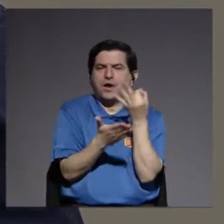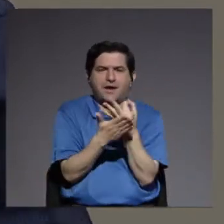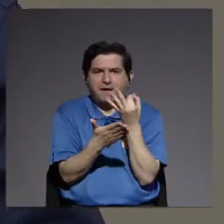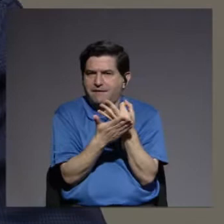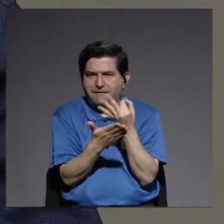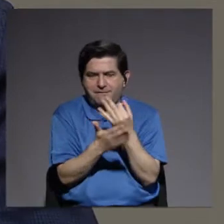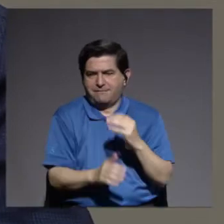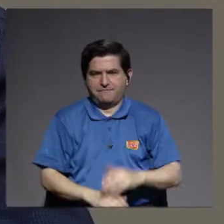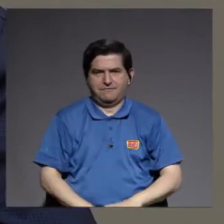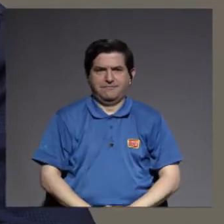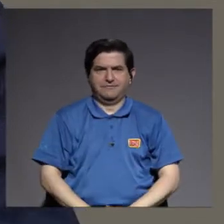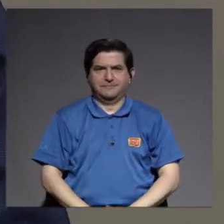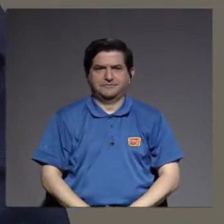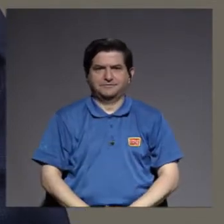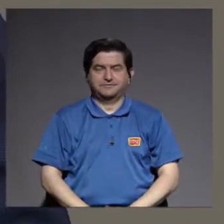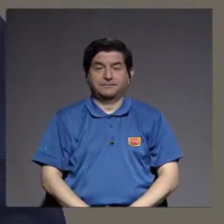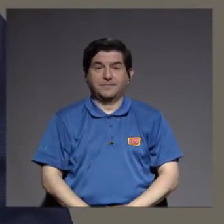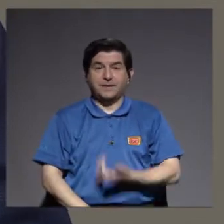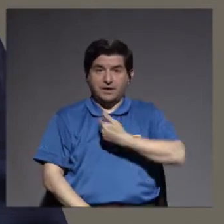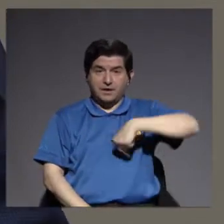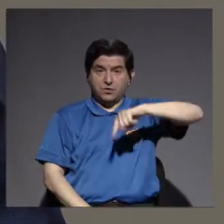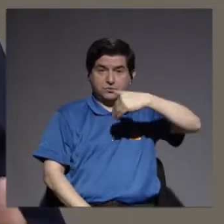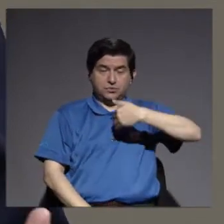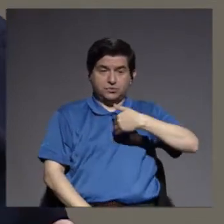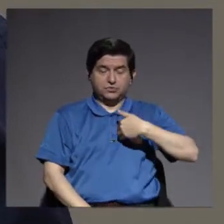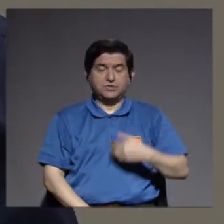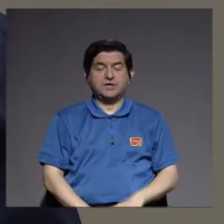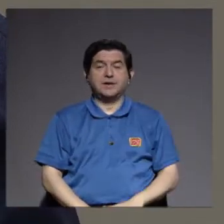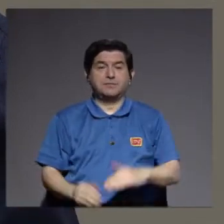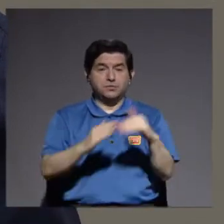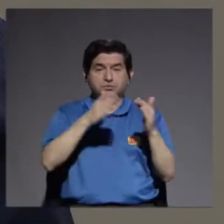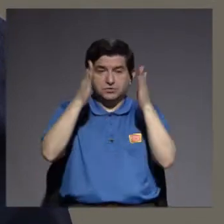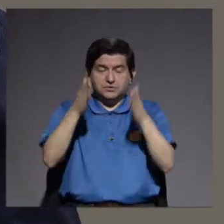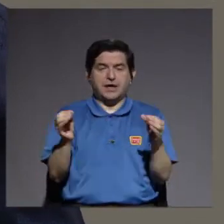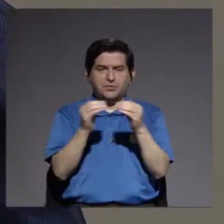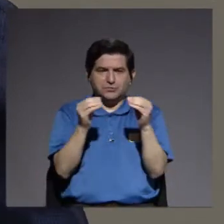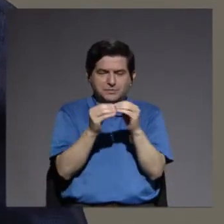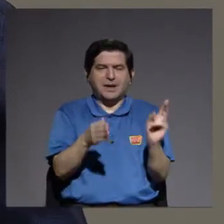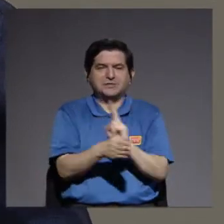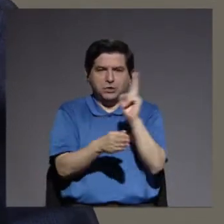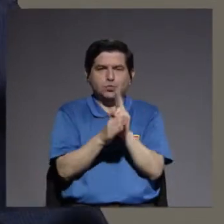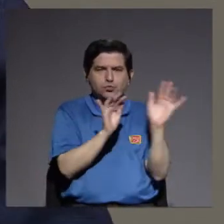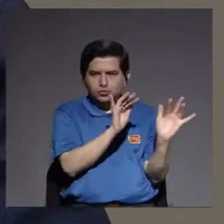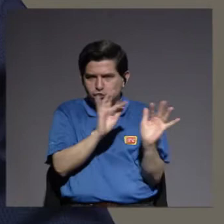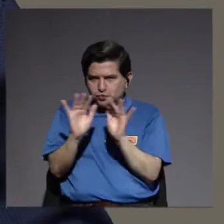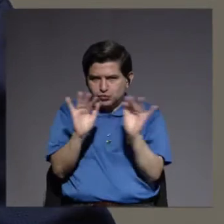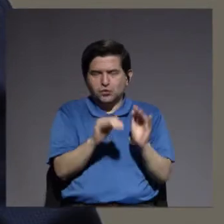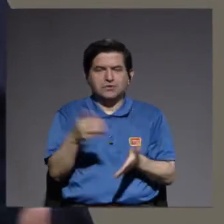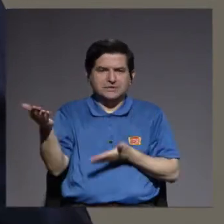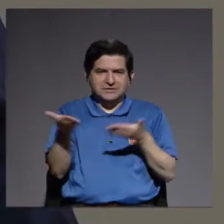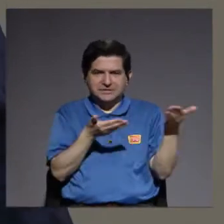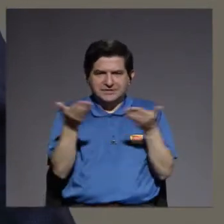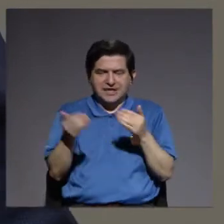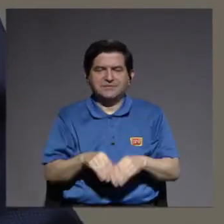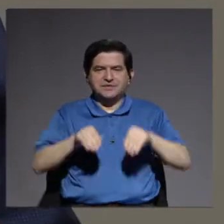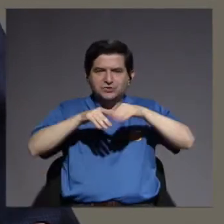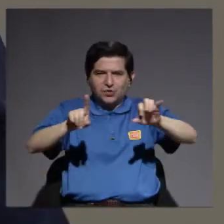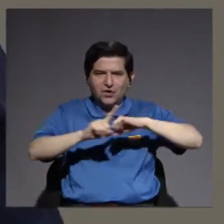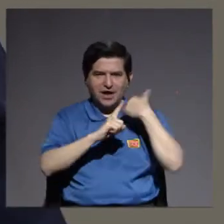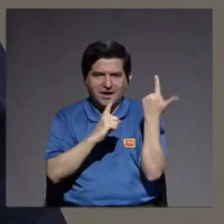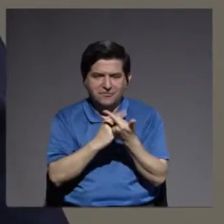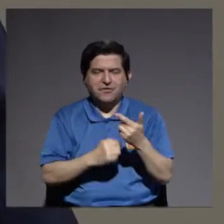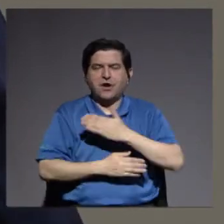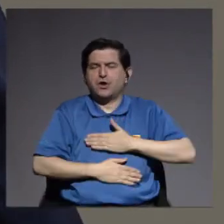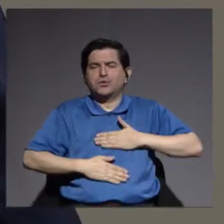en fin, tenemos un ciudadano cada vez más digitalizado, servicios, redes sociales,